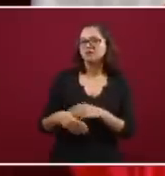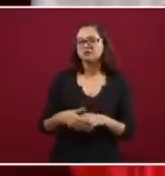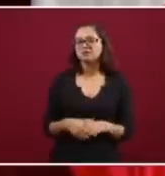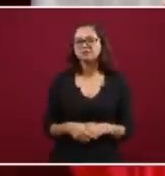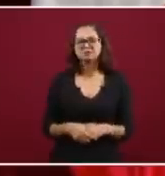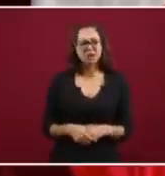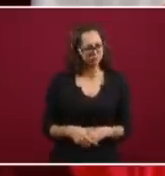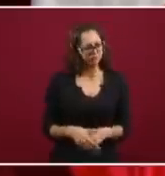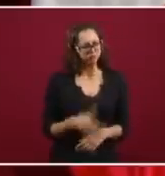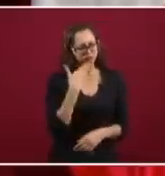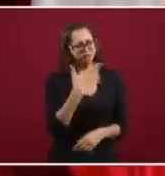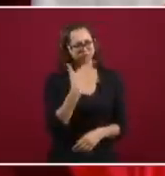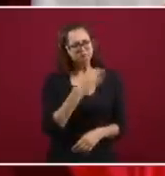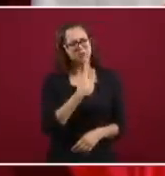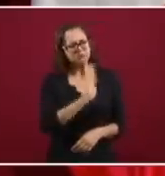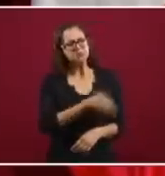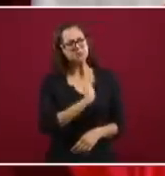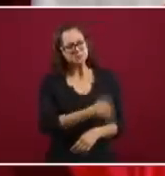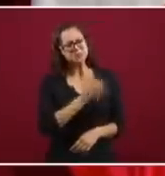Acepto todo.